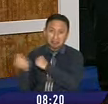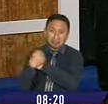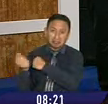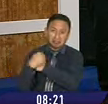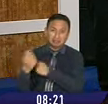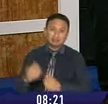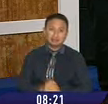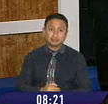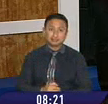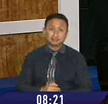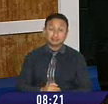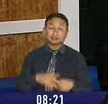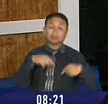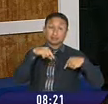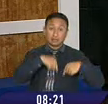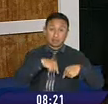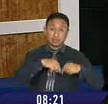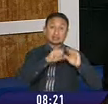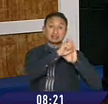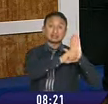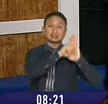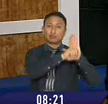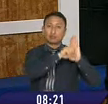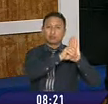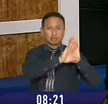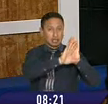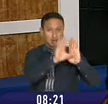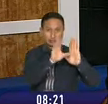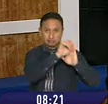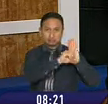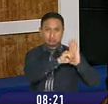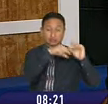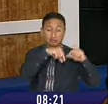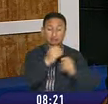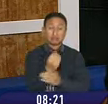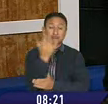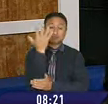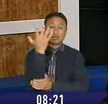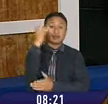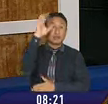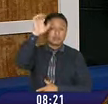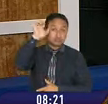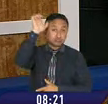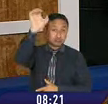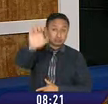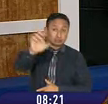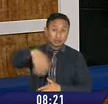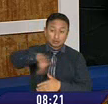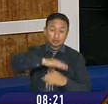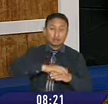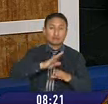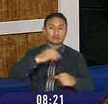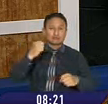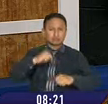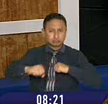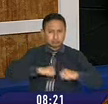la simbología que nosotros utilizamos, porque esto es pura simbología de autoridades, es la esperanza que tenemos todos los quiteños, que se trabaje